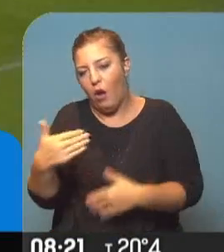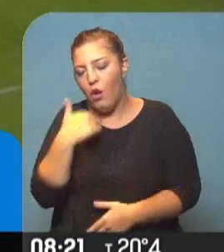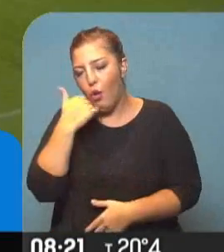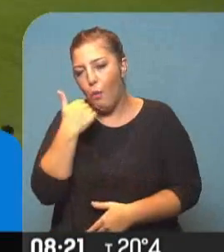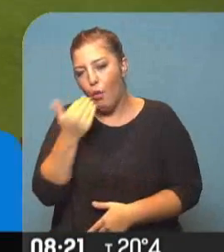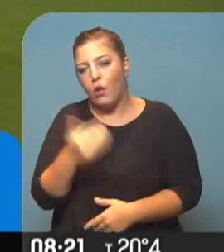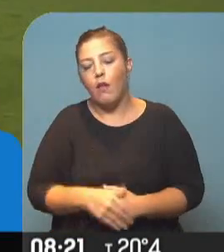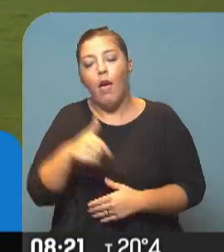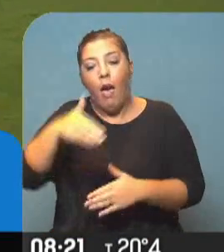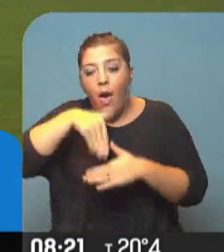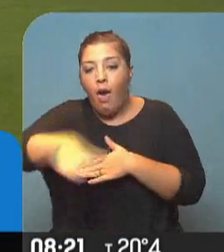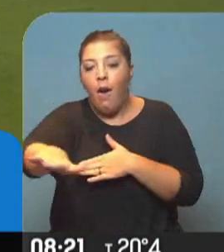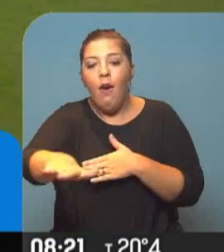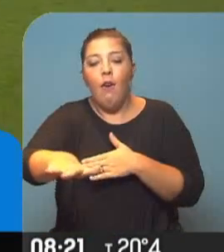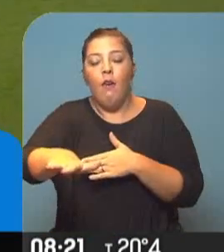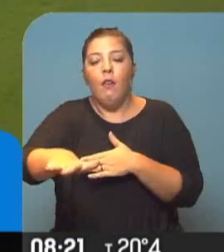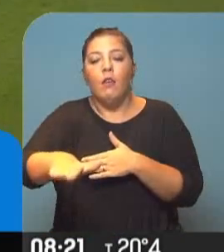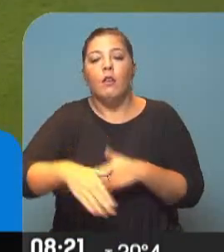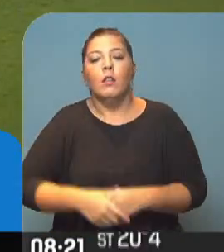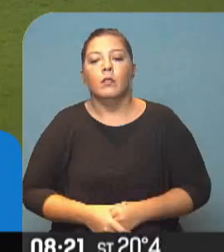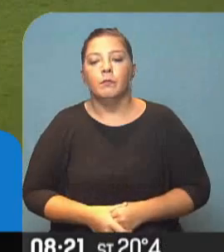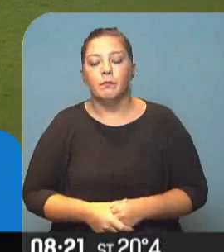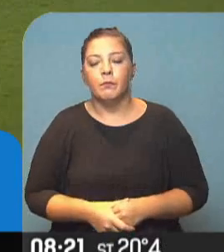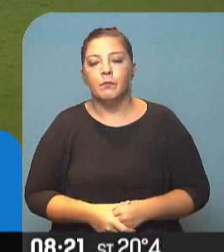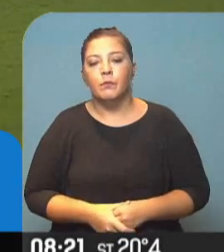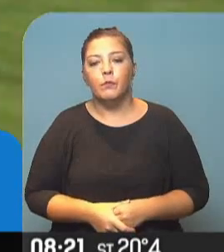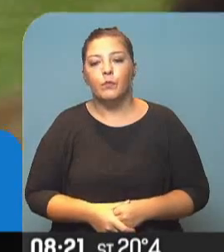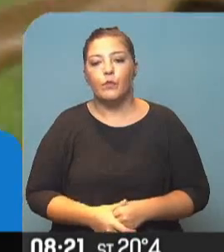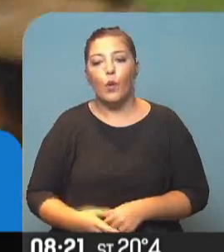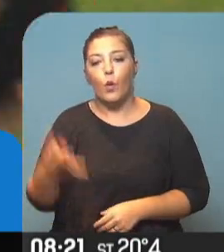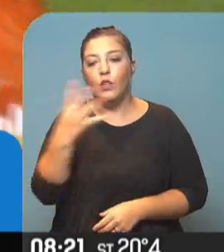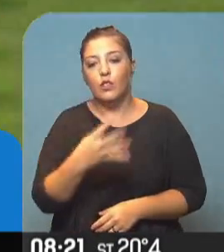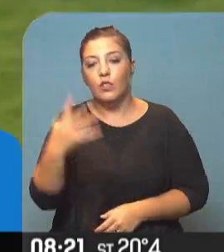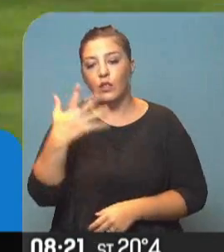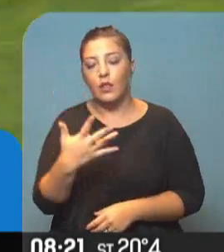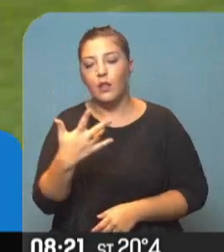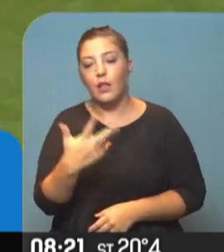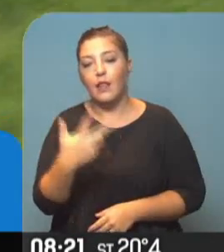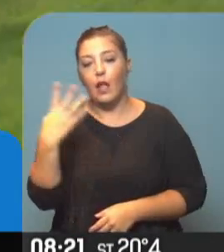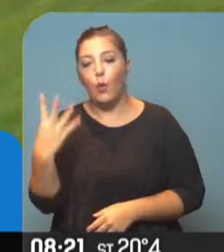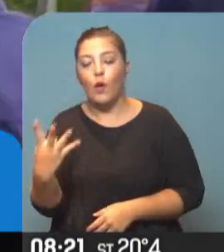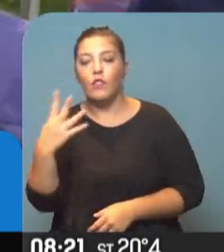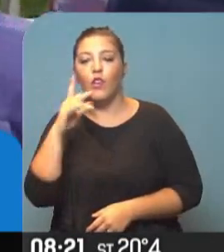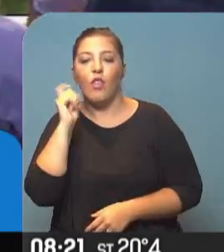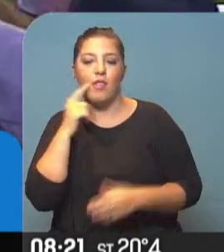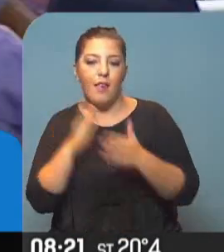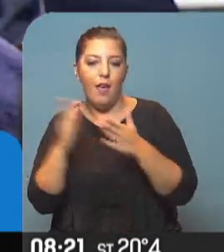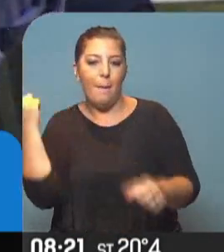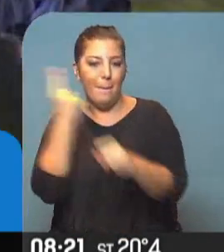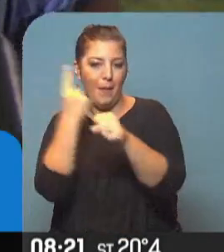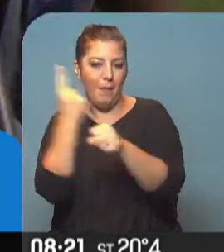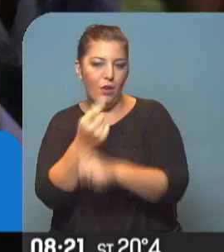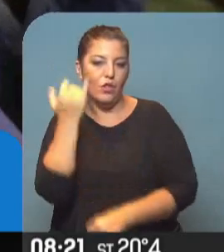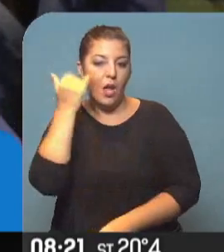que de aquí en más llevan 434 días en la punta. Bueno, ya